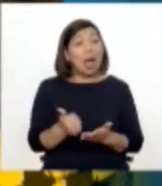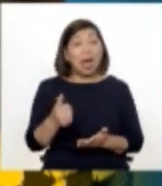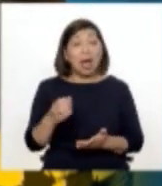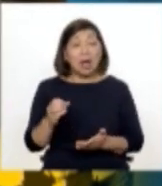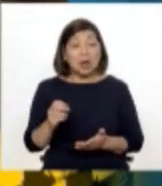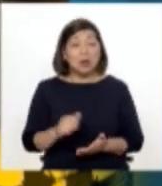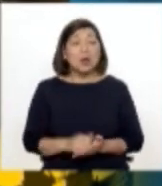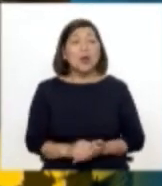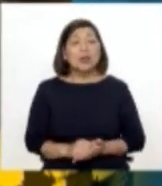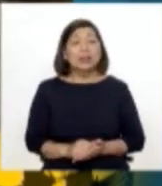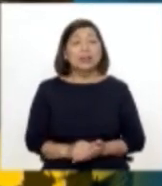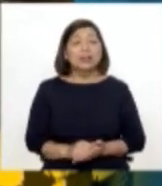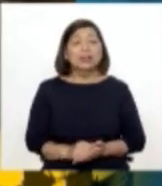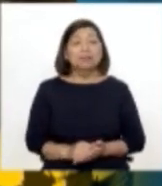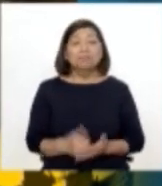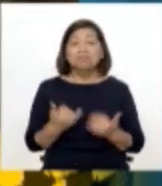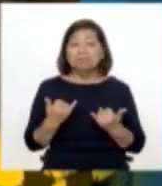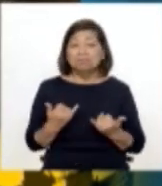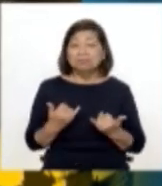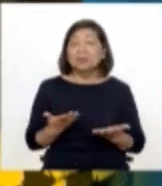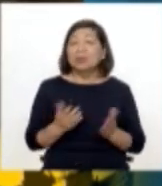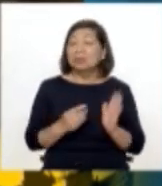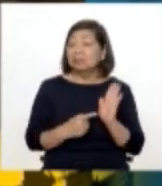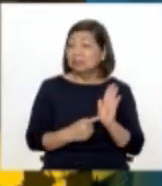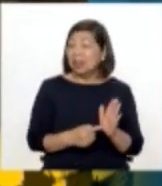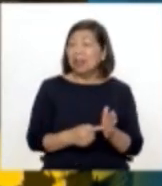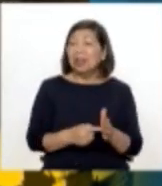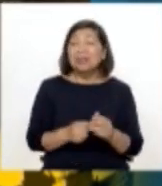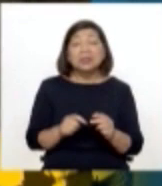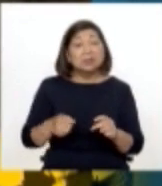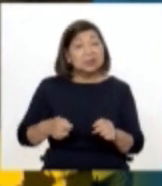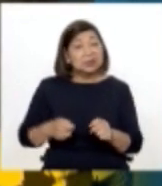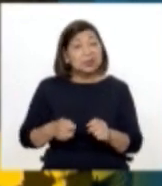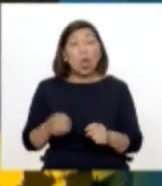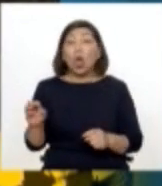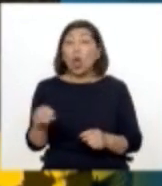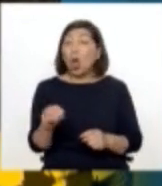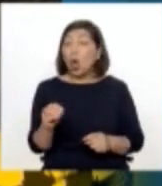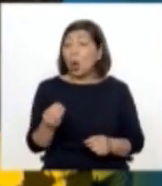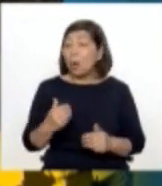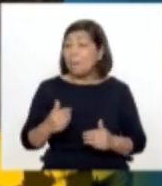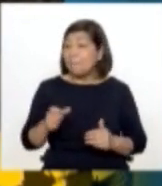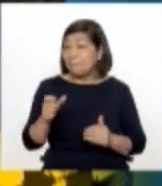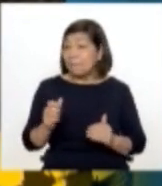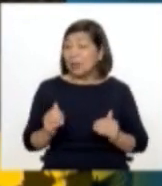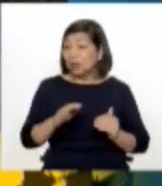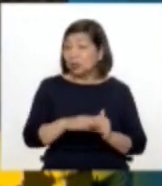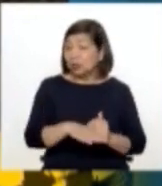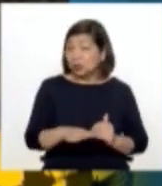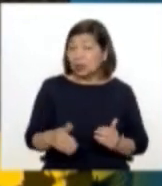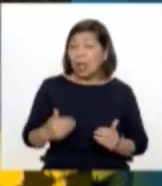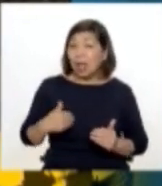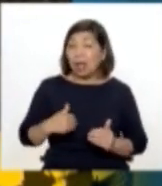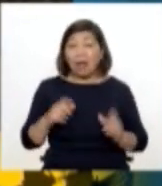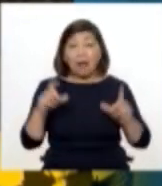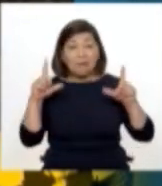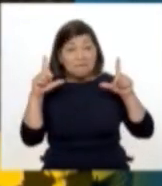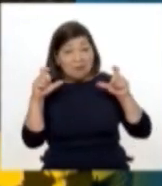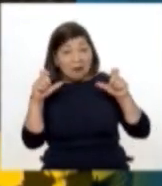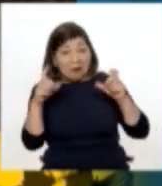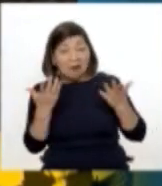de Arte y Diseño Contemporáneo, ofrecerán talleres a jóvenes, adultos y niños. Talleres de